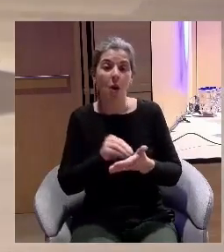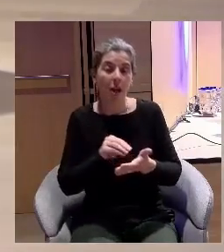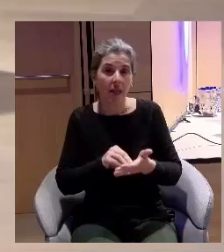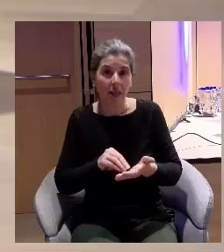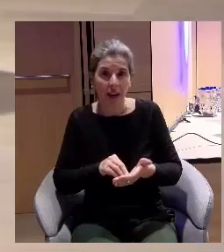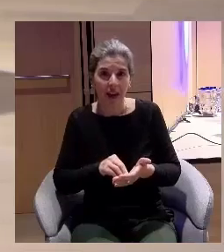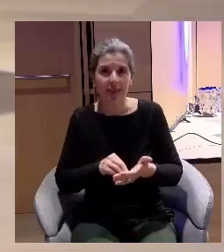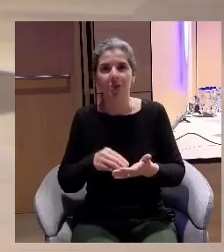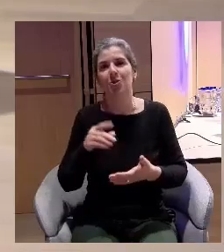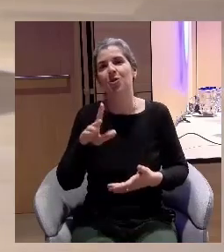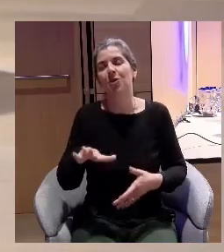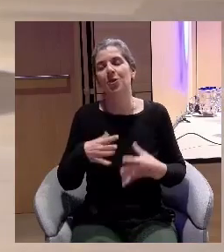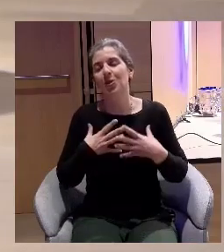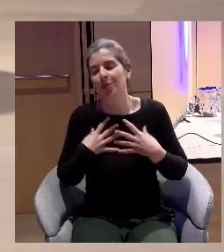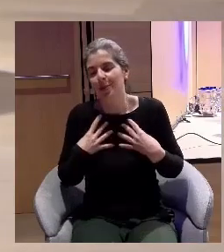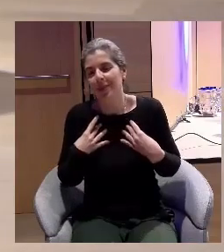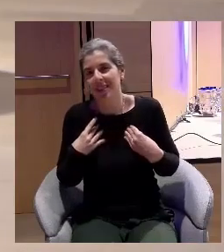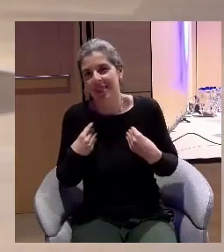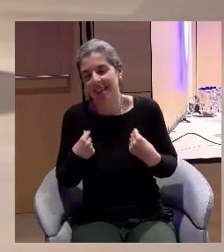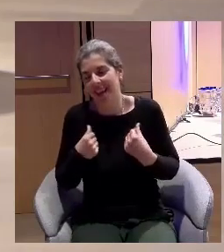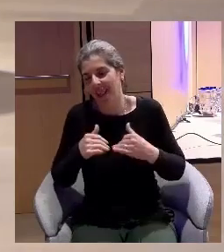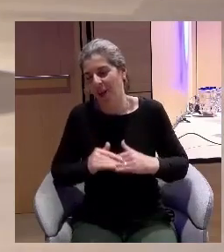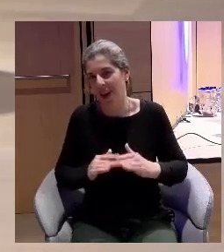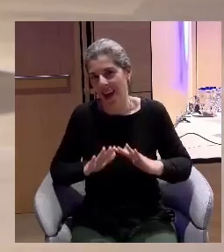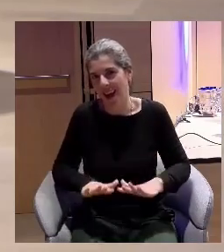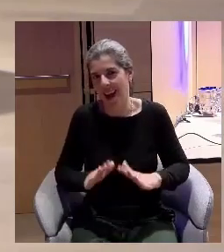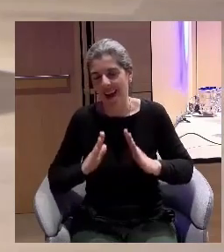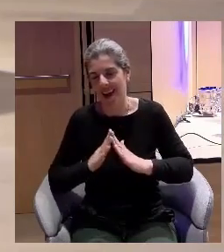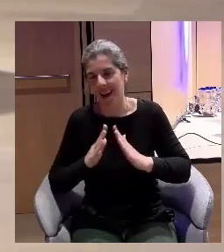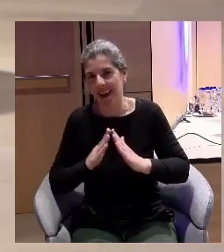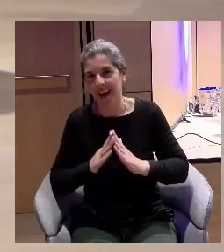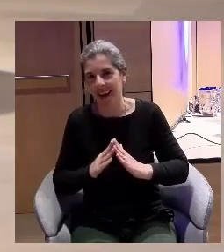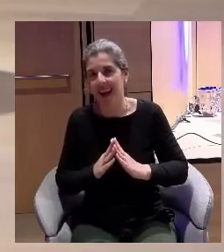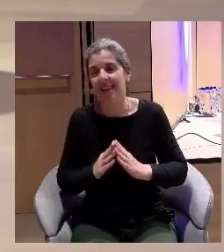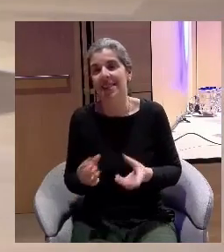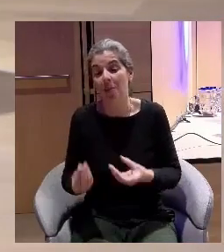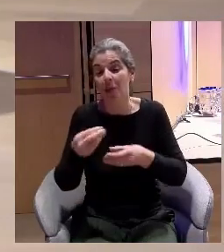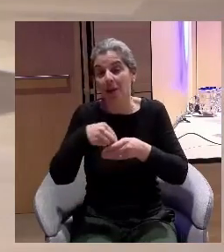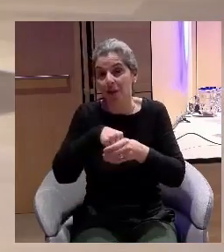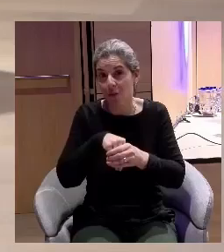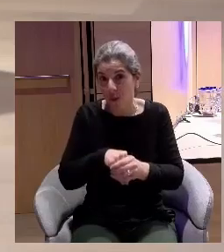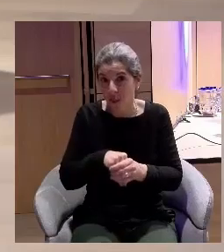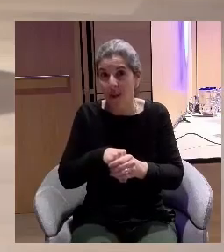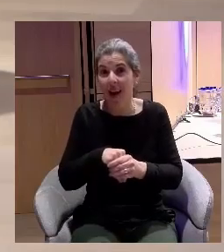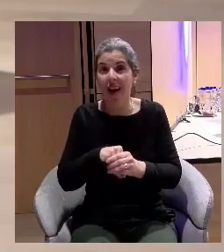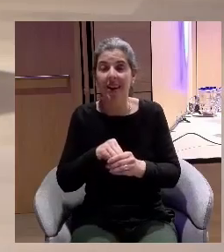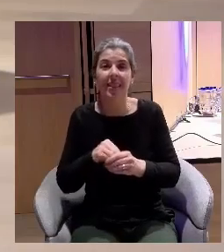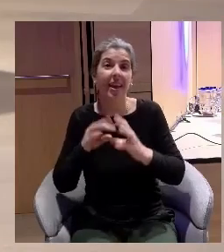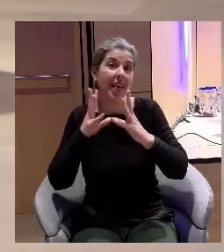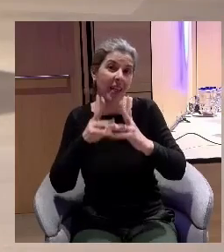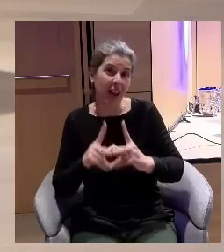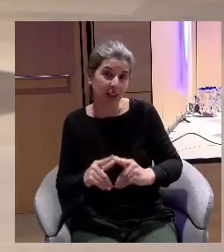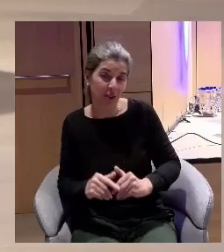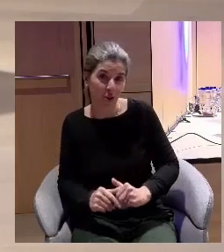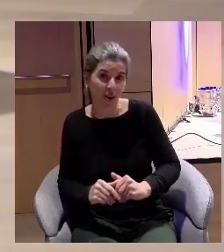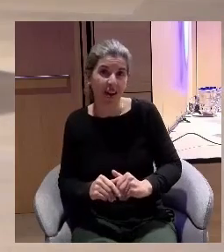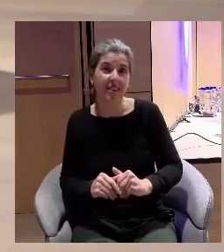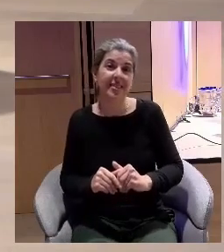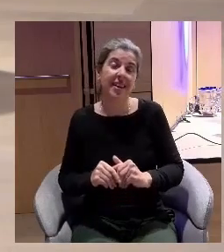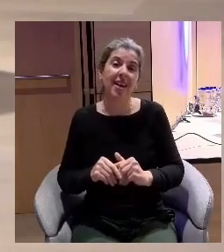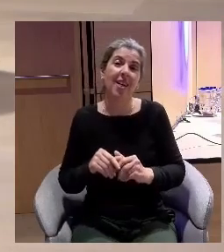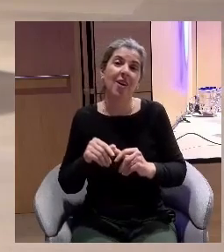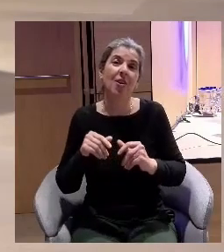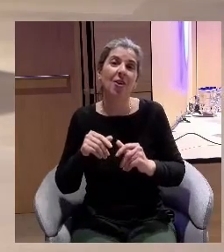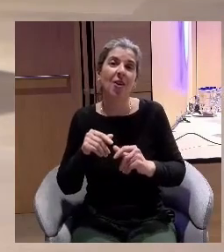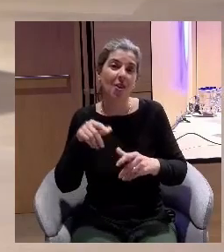en casa porque formo parte de uno de los coorganizadores del evento, así que esperamos que